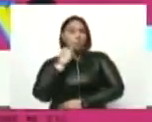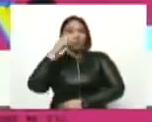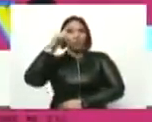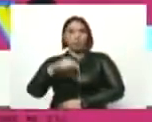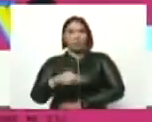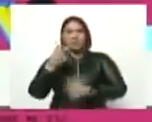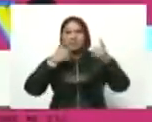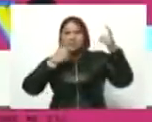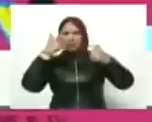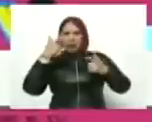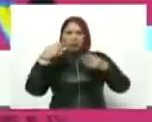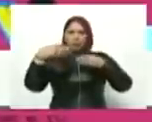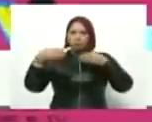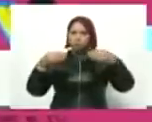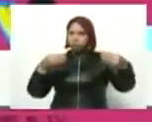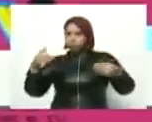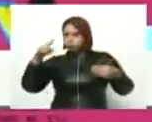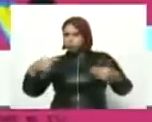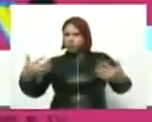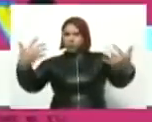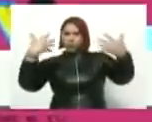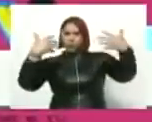de Chávez, del comandante Hugo Chávez.